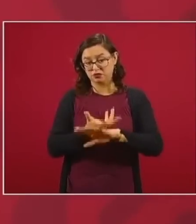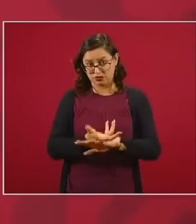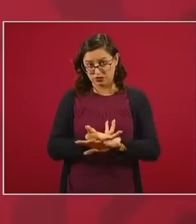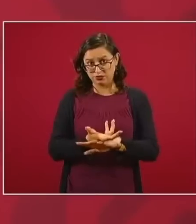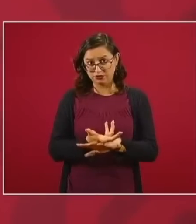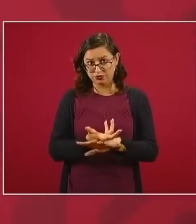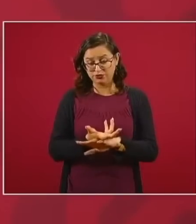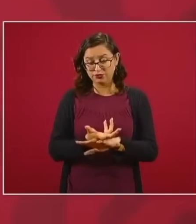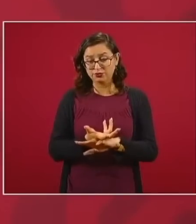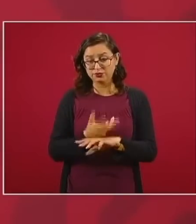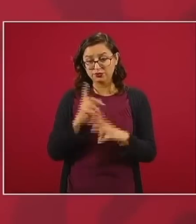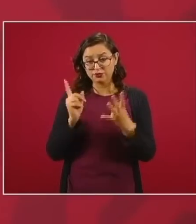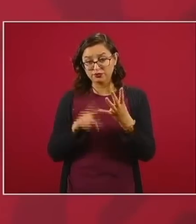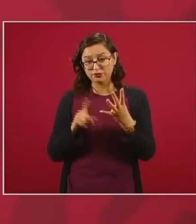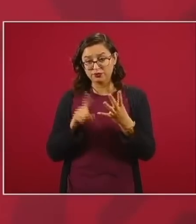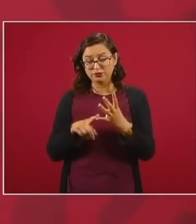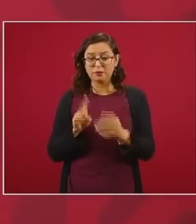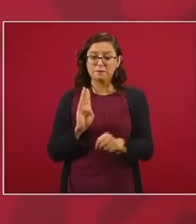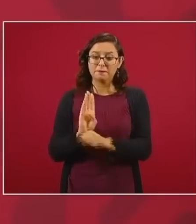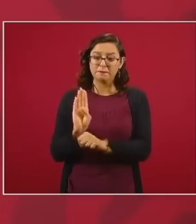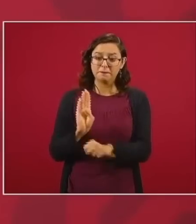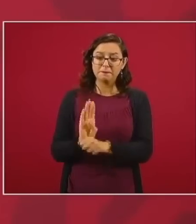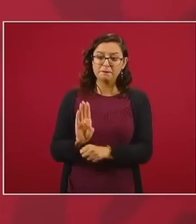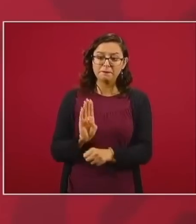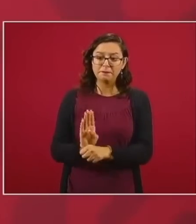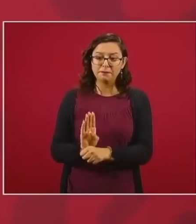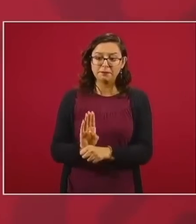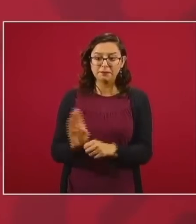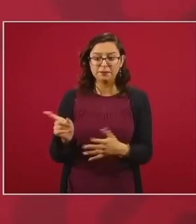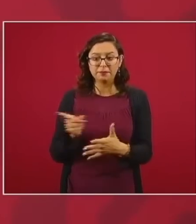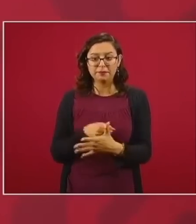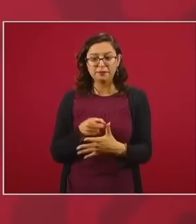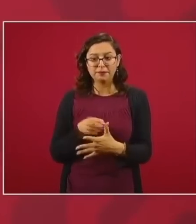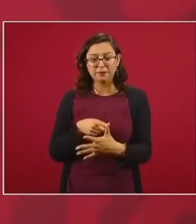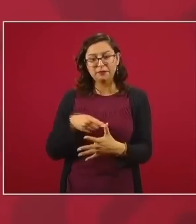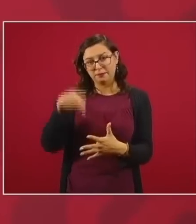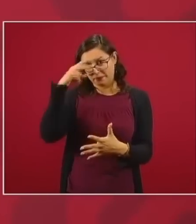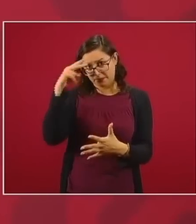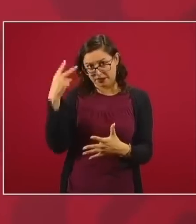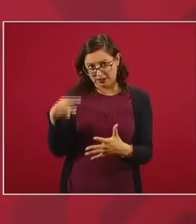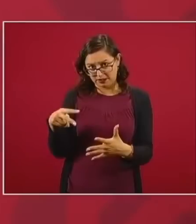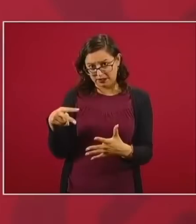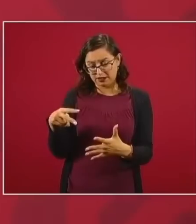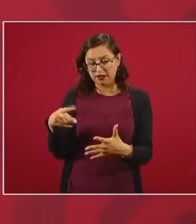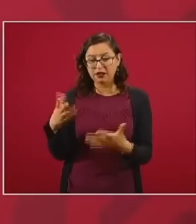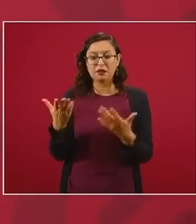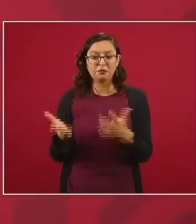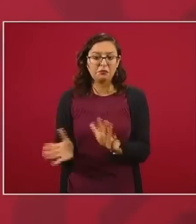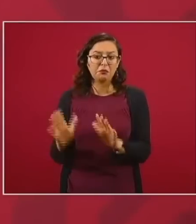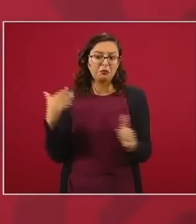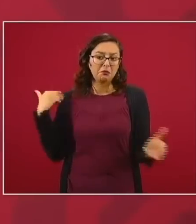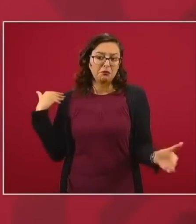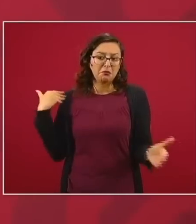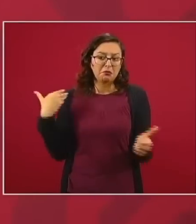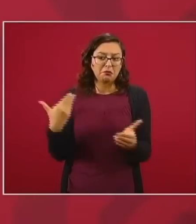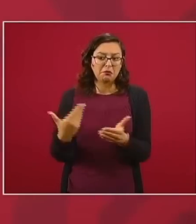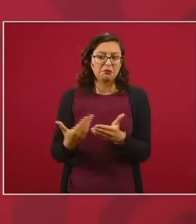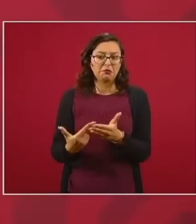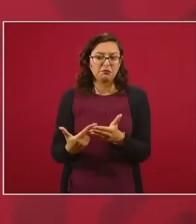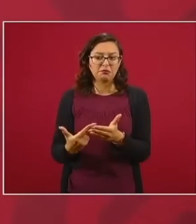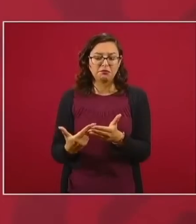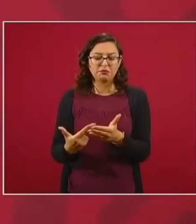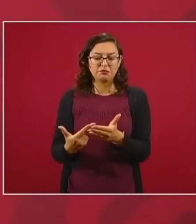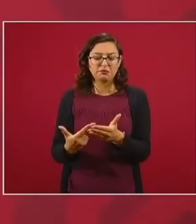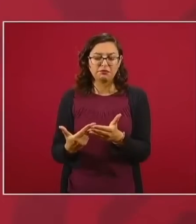histórica la aprobación en la cámara de diputados de la ampliación del catálogo de los delitos por los que puede ser juzgado un